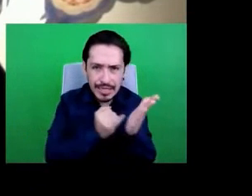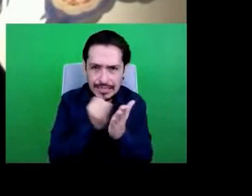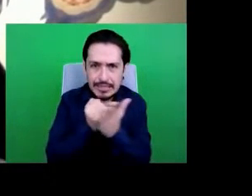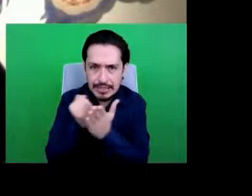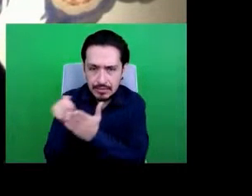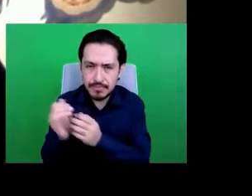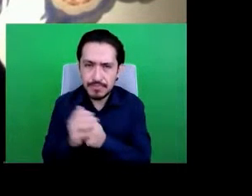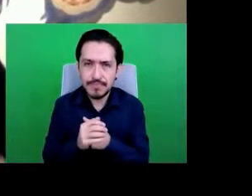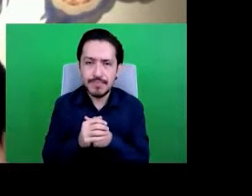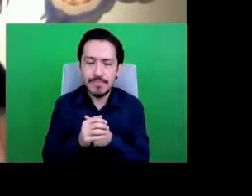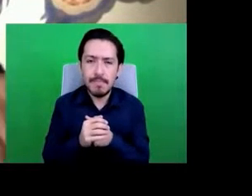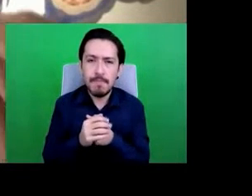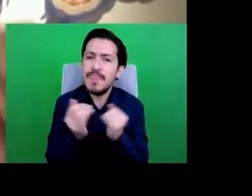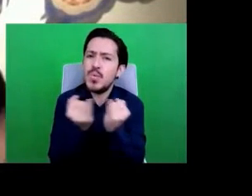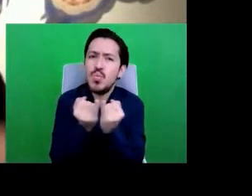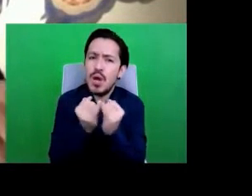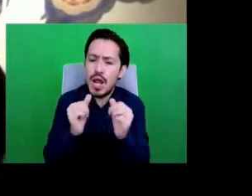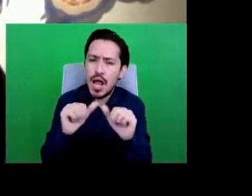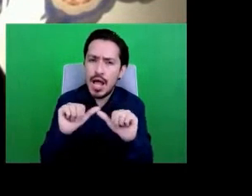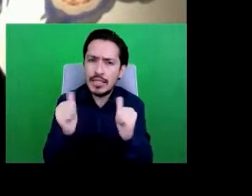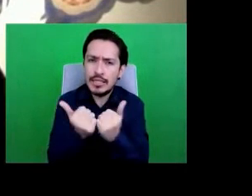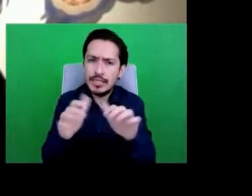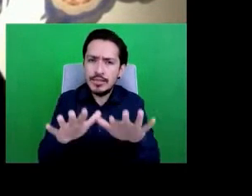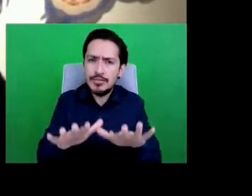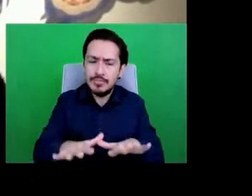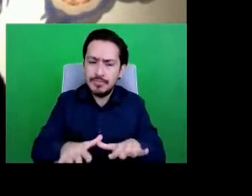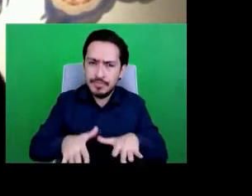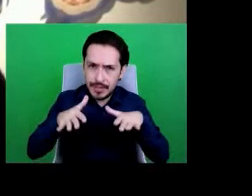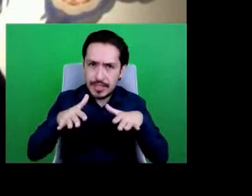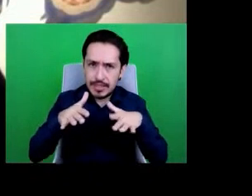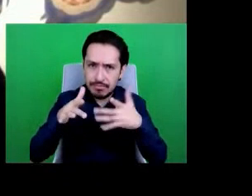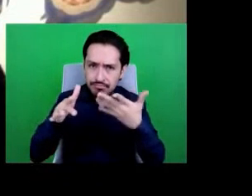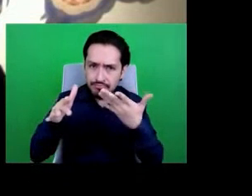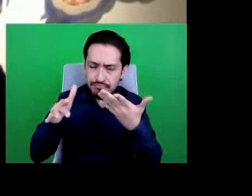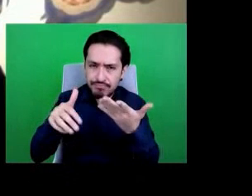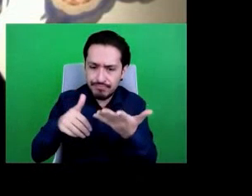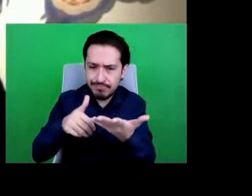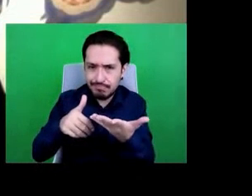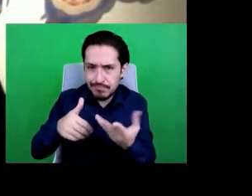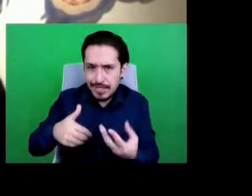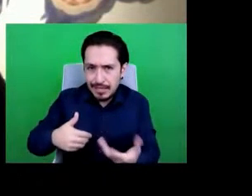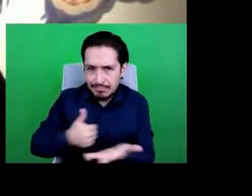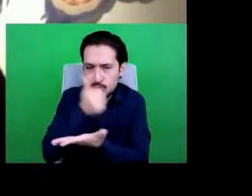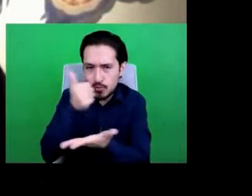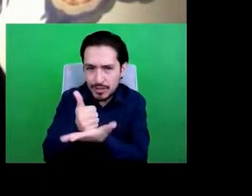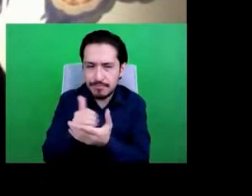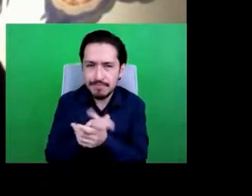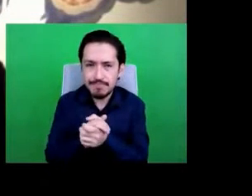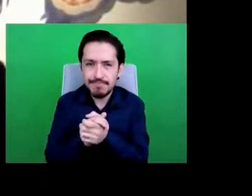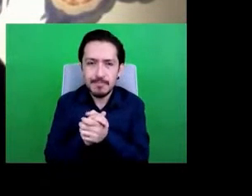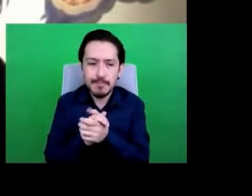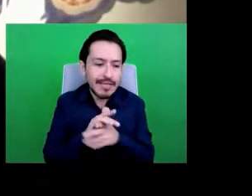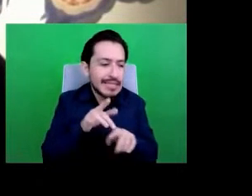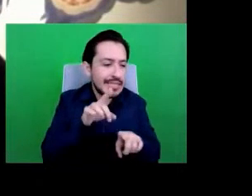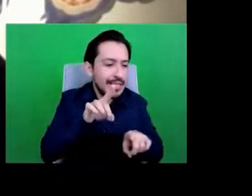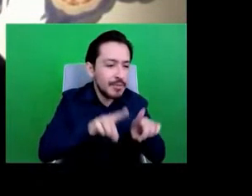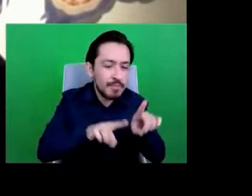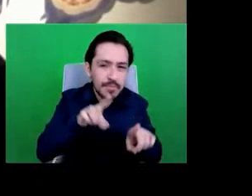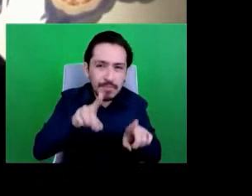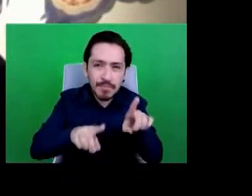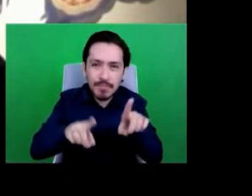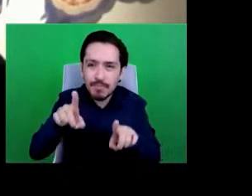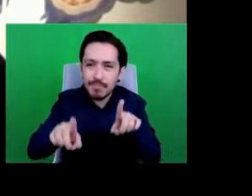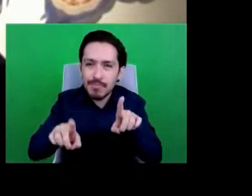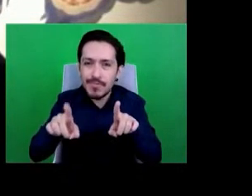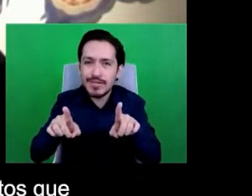misma forma, con la Asamblea Ciudadana, esta también depende del juicio de